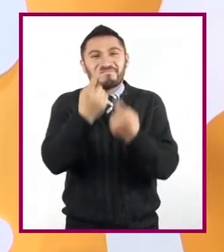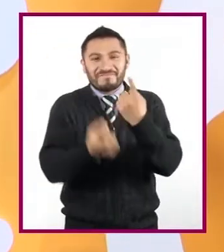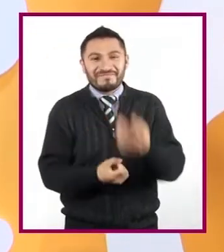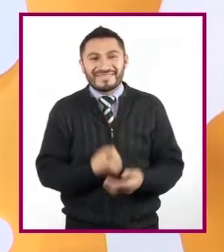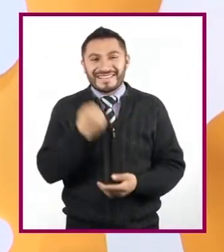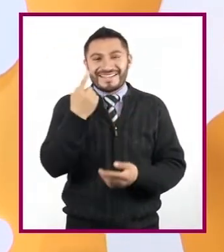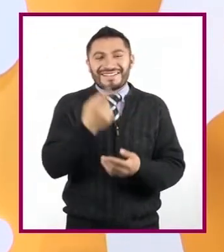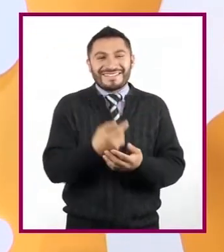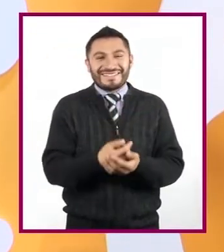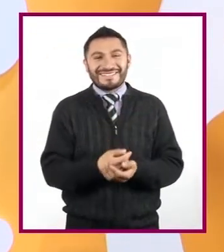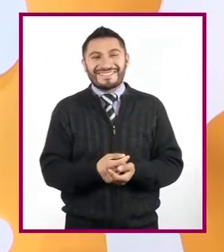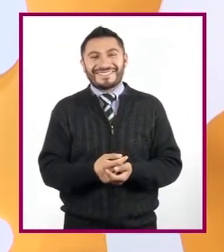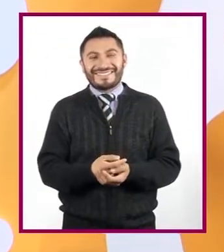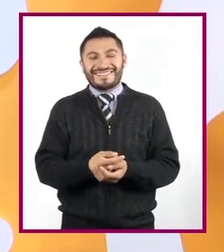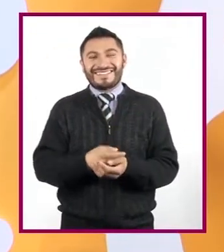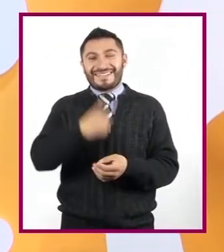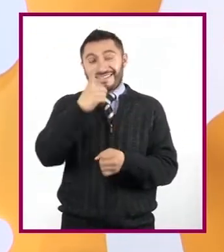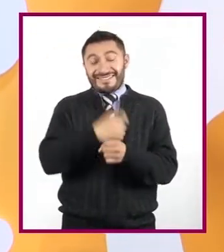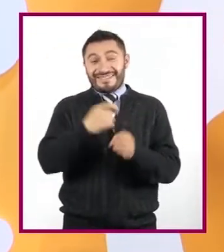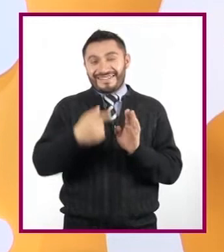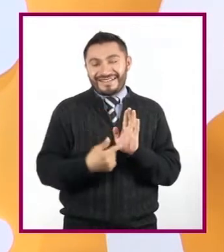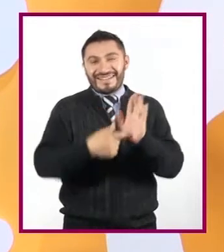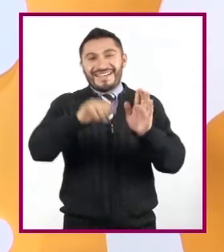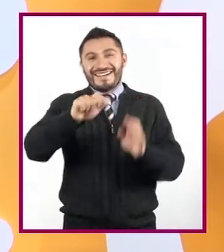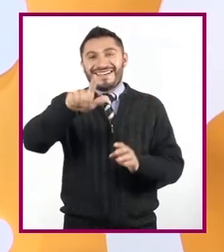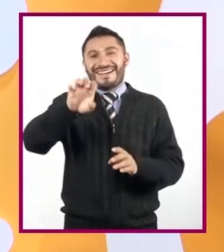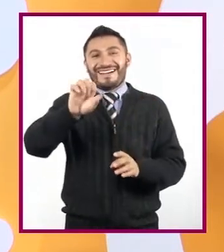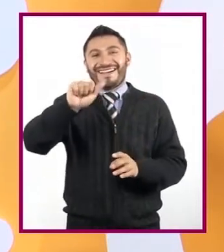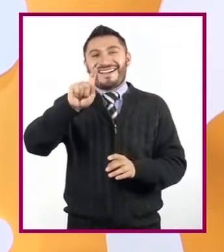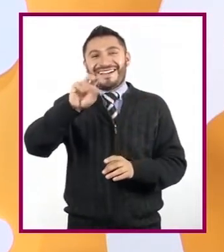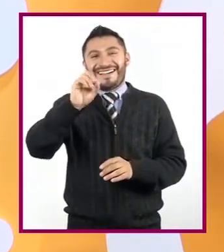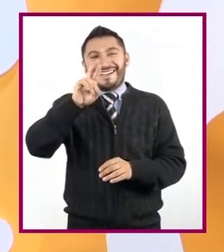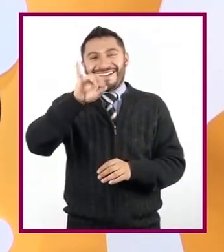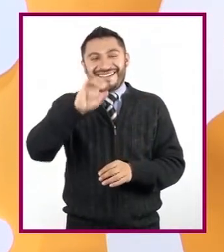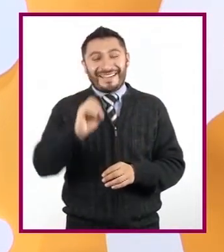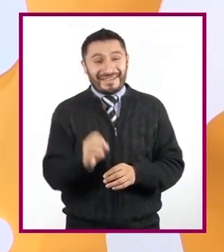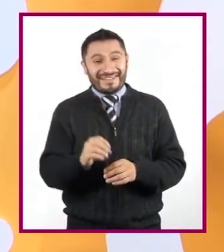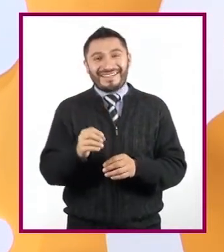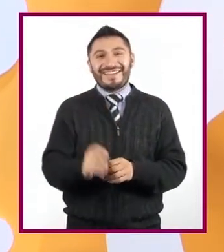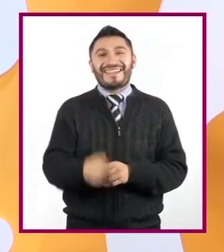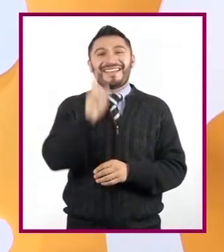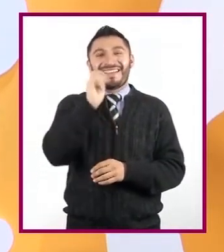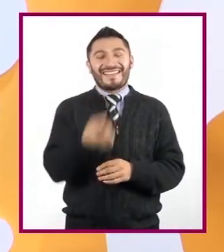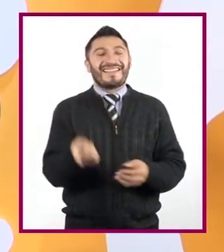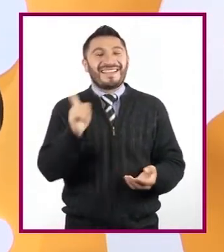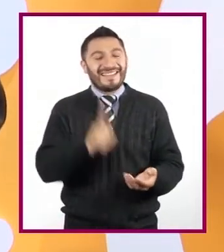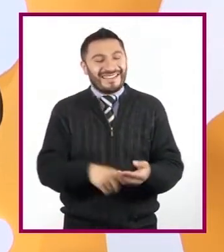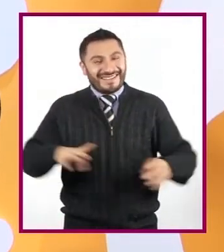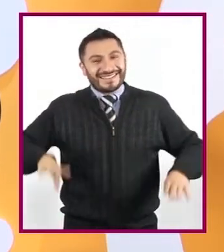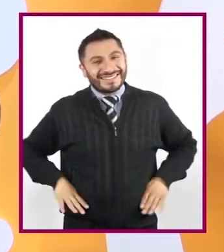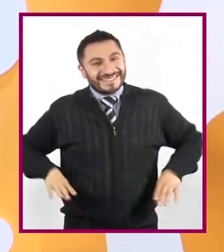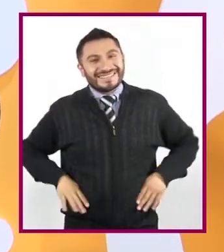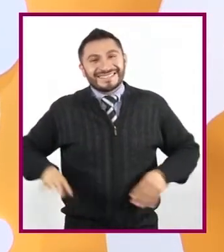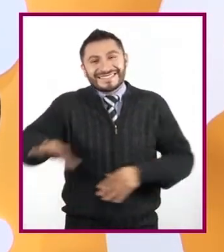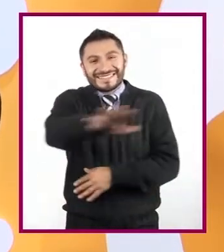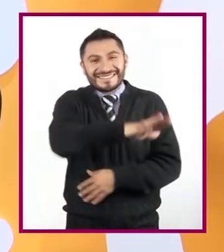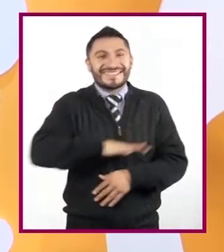El primero es el muestreo aleatorio simple. En él, cada elemento de la